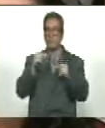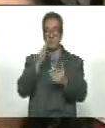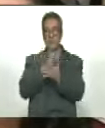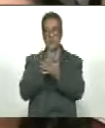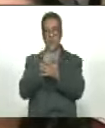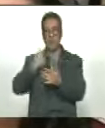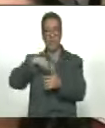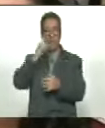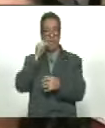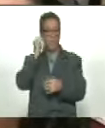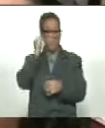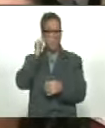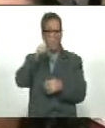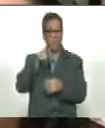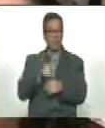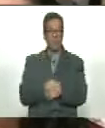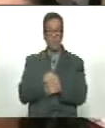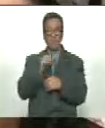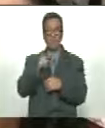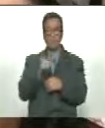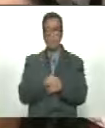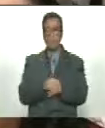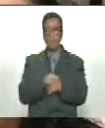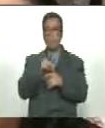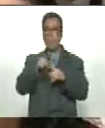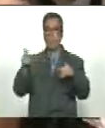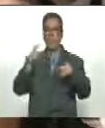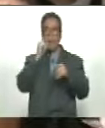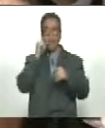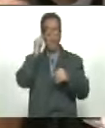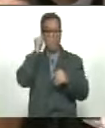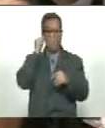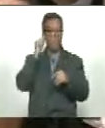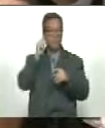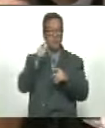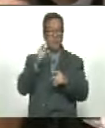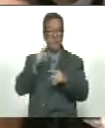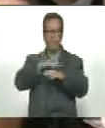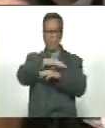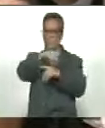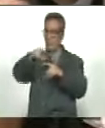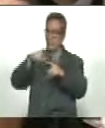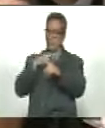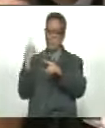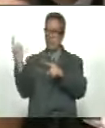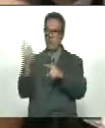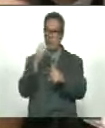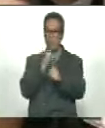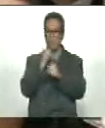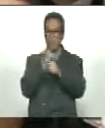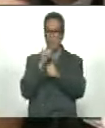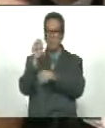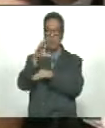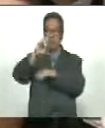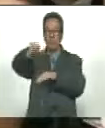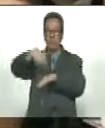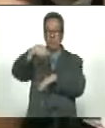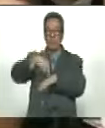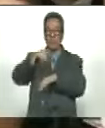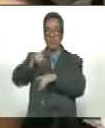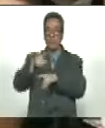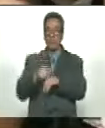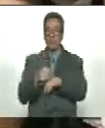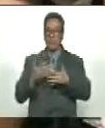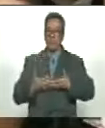de nuestro hombre y nuestra mujer, pero sobre todo en estos hombres y mujeres que nos rodean y que trabajan en esta Asamblea Nacional y